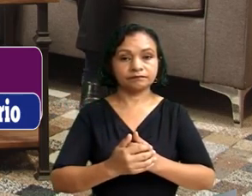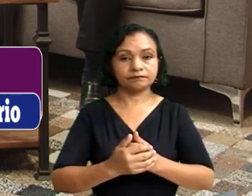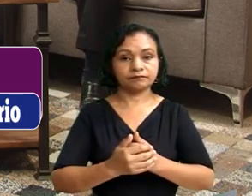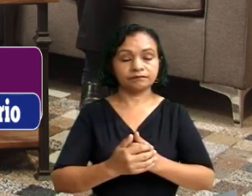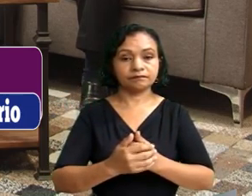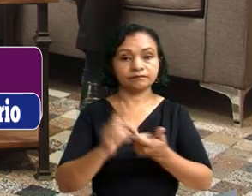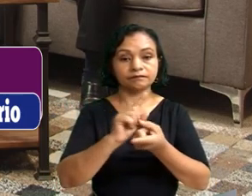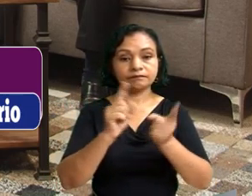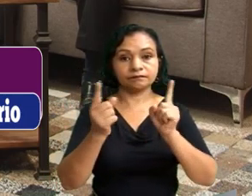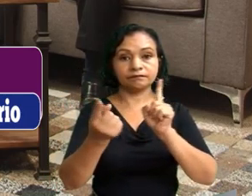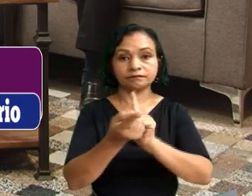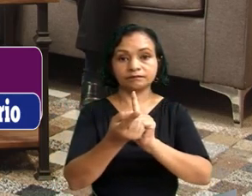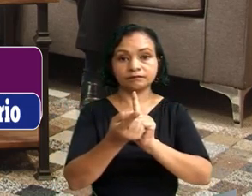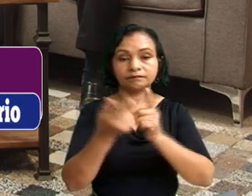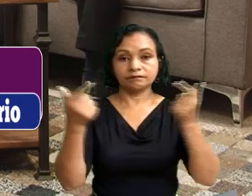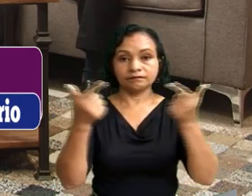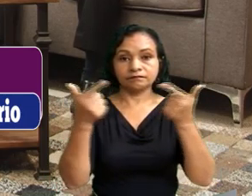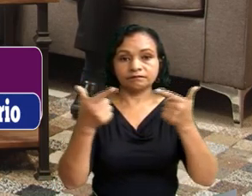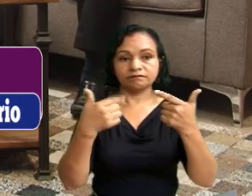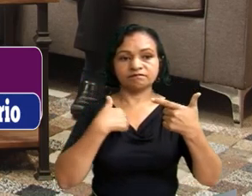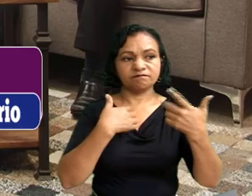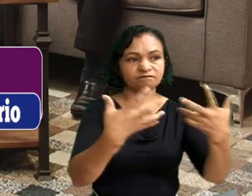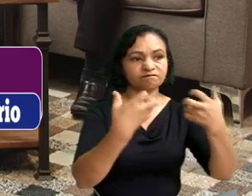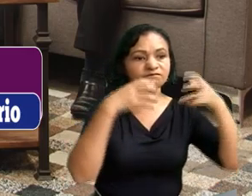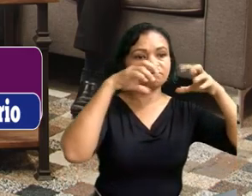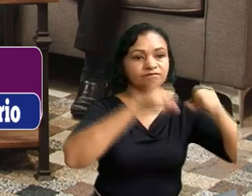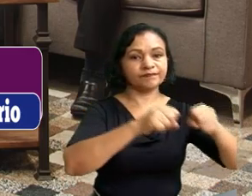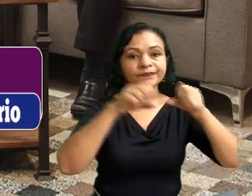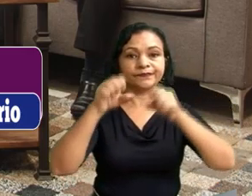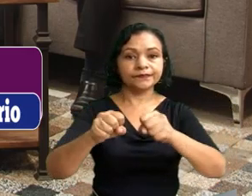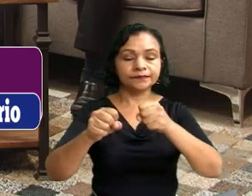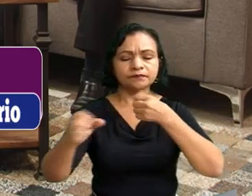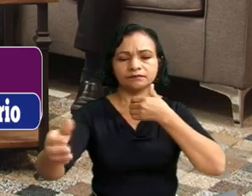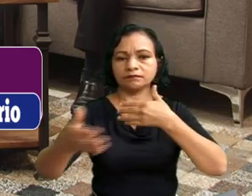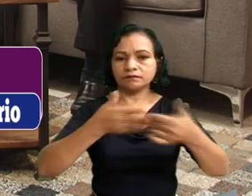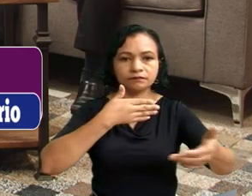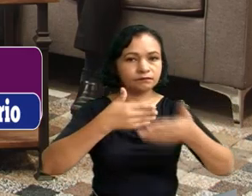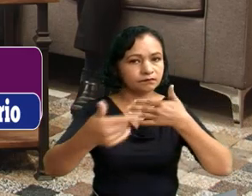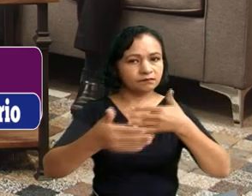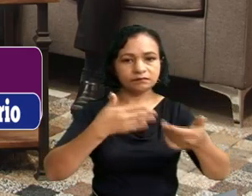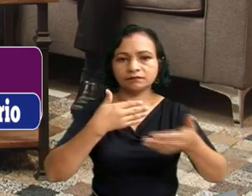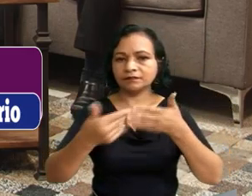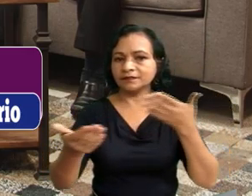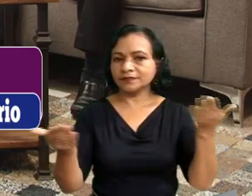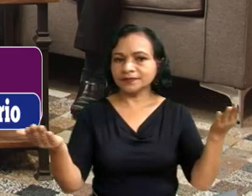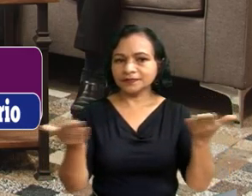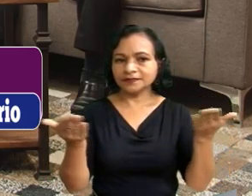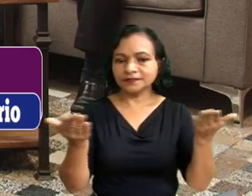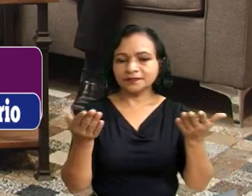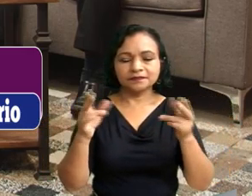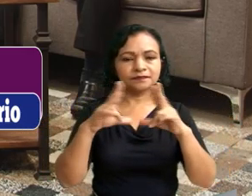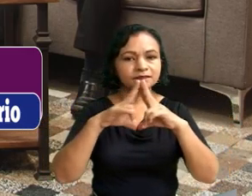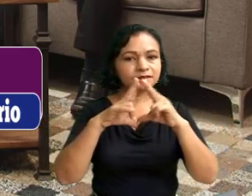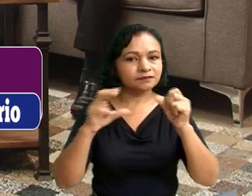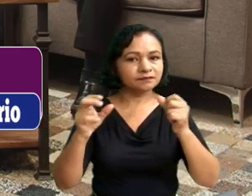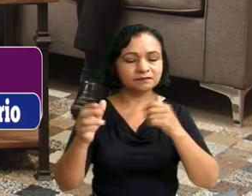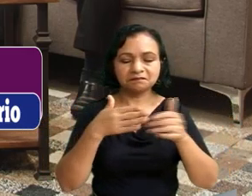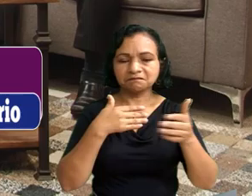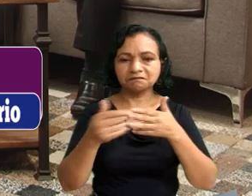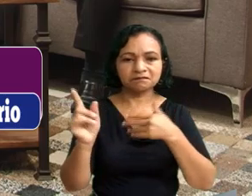candidatura hay una guerra de posicionamiento que no les interesa el país